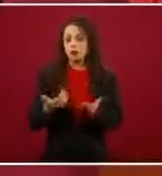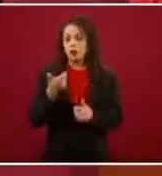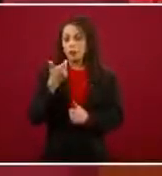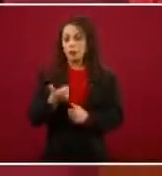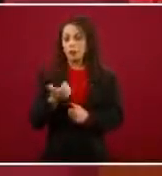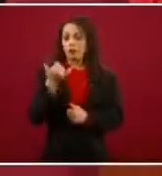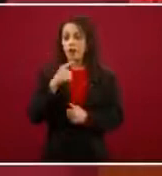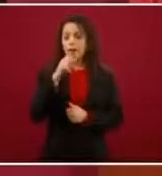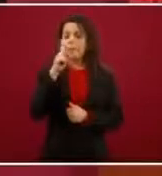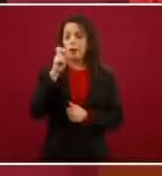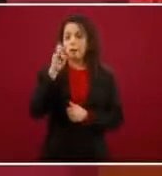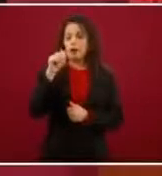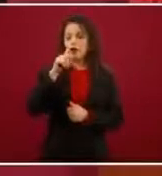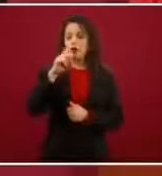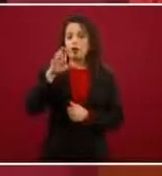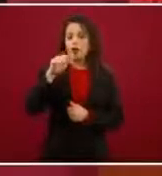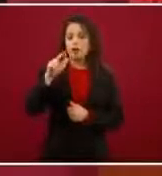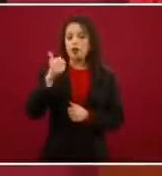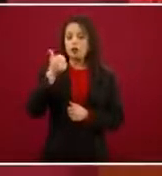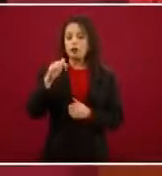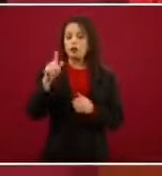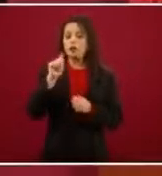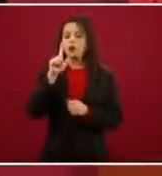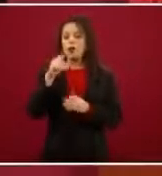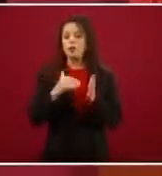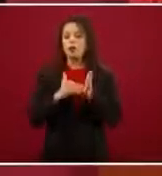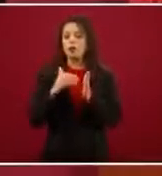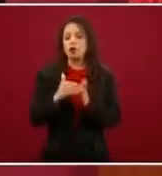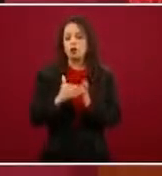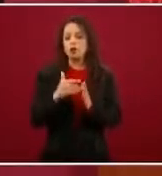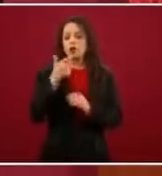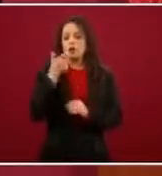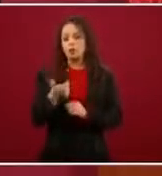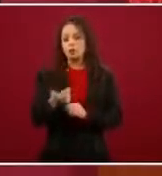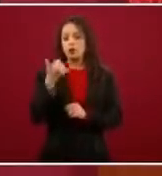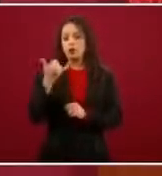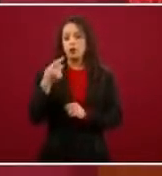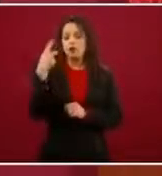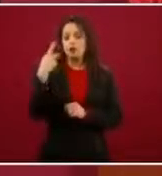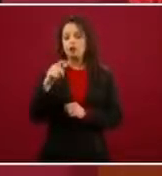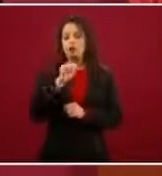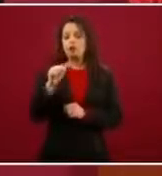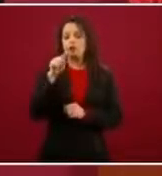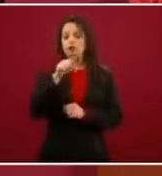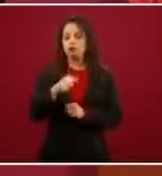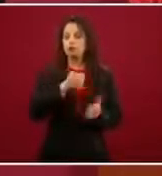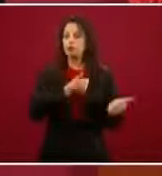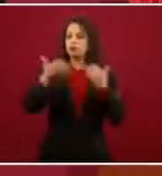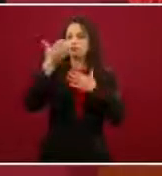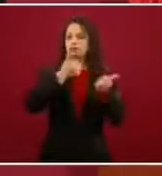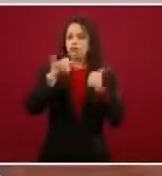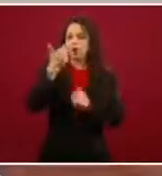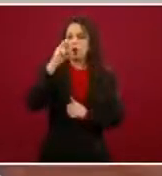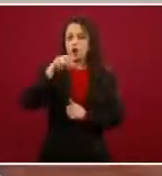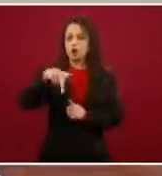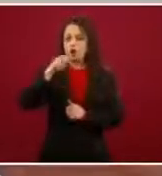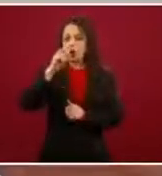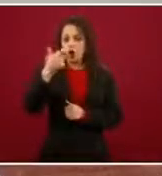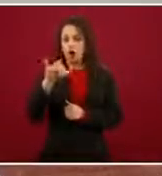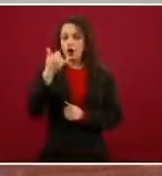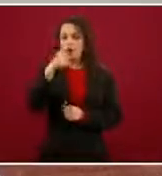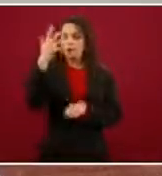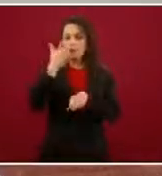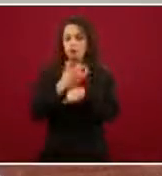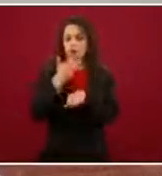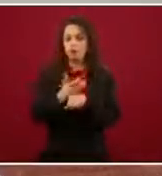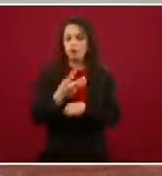tráfico de pepino de mar por 674 millones de pesos y remisión de los recursos hacia Hong Kong y hacia los Estados Unidos por